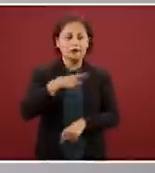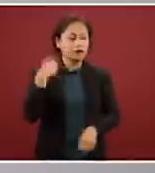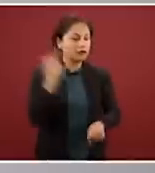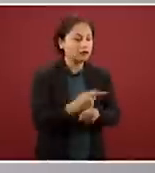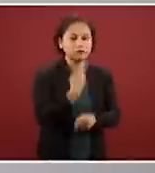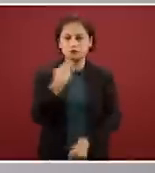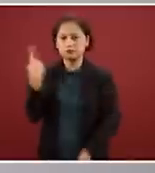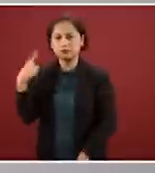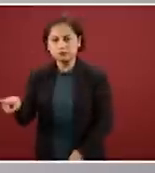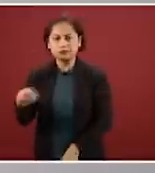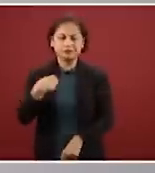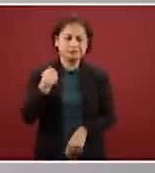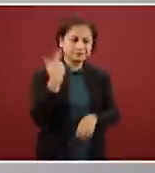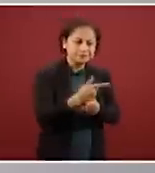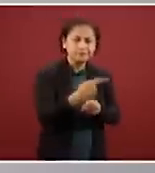constantemente